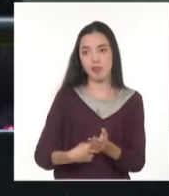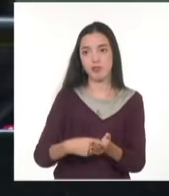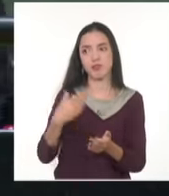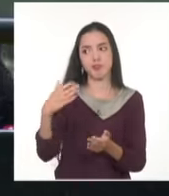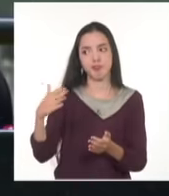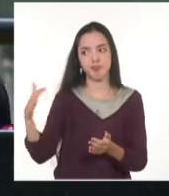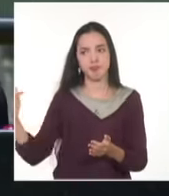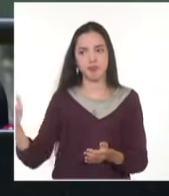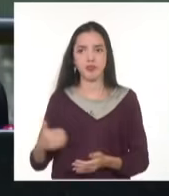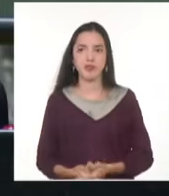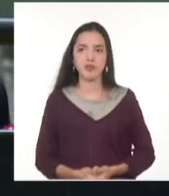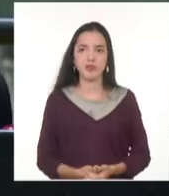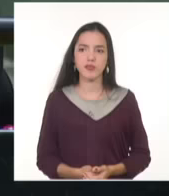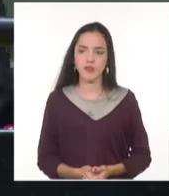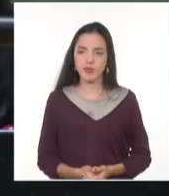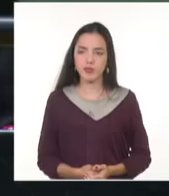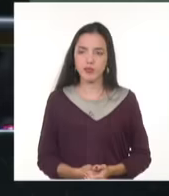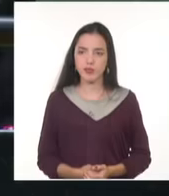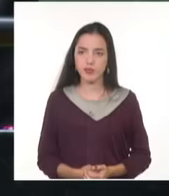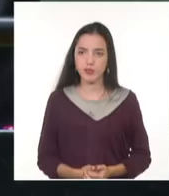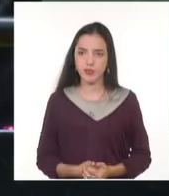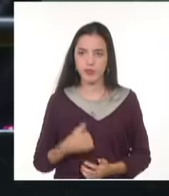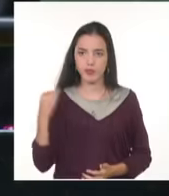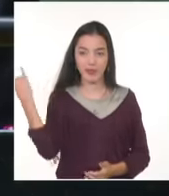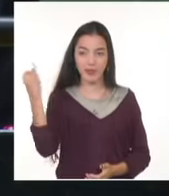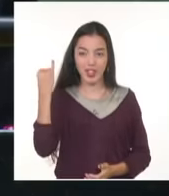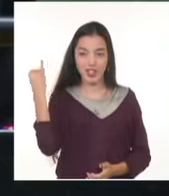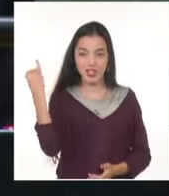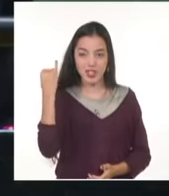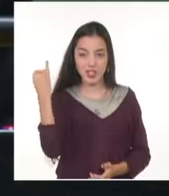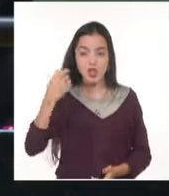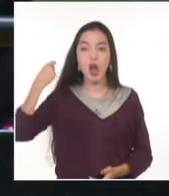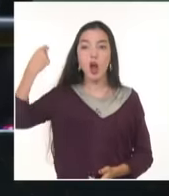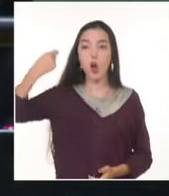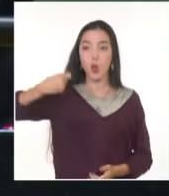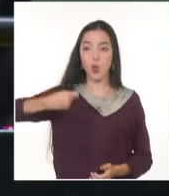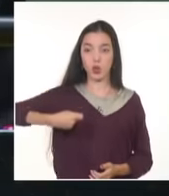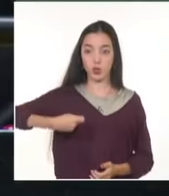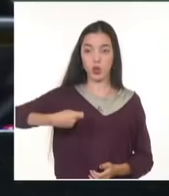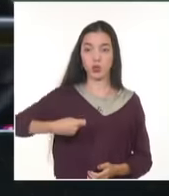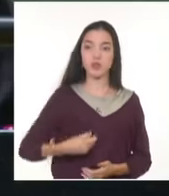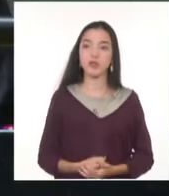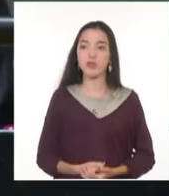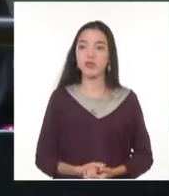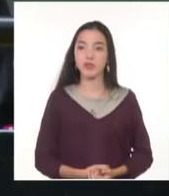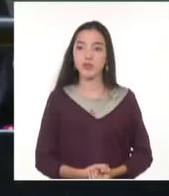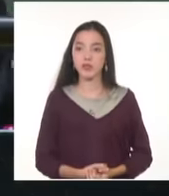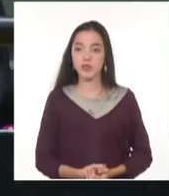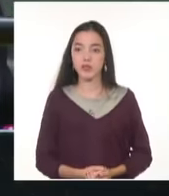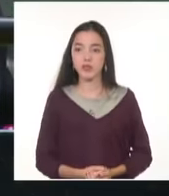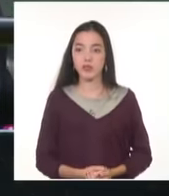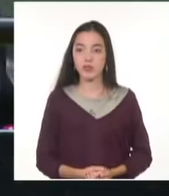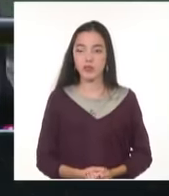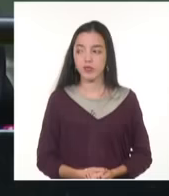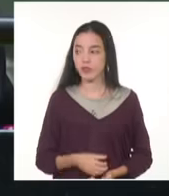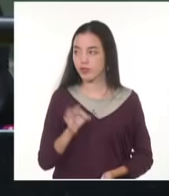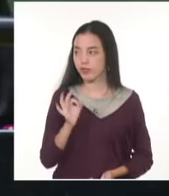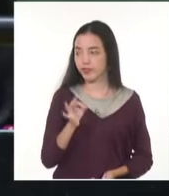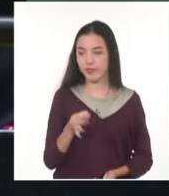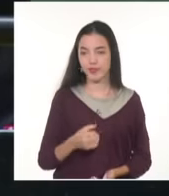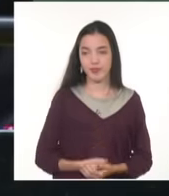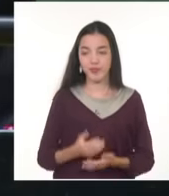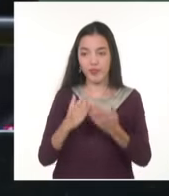Un orden internacional justo y democrático que garantice la paz y el